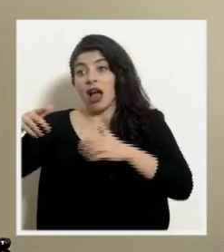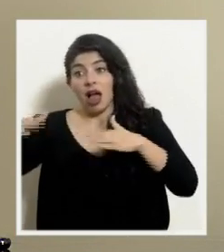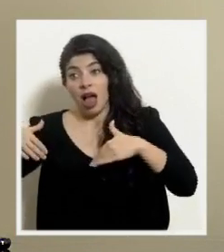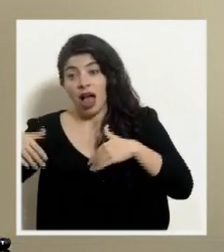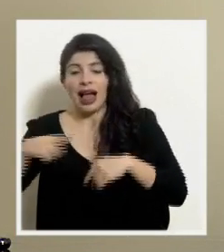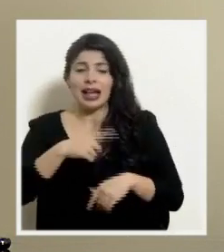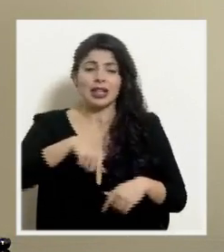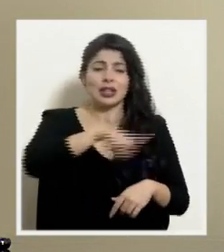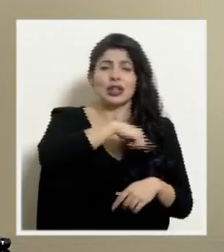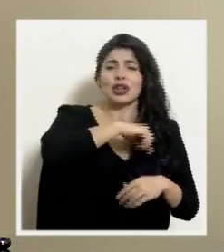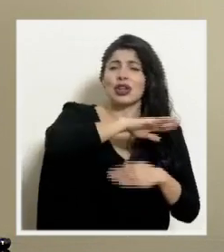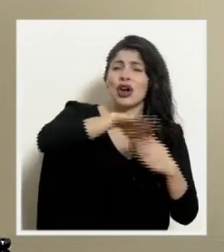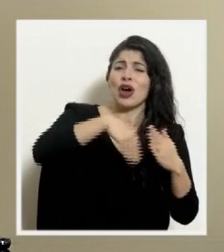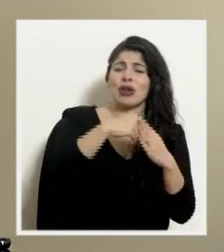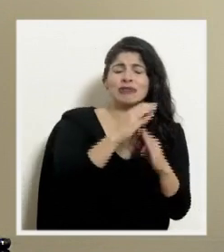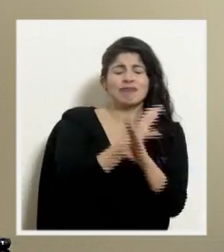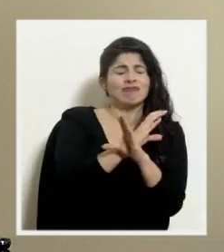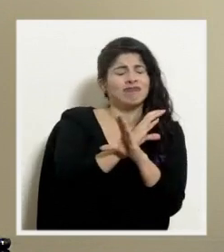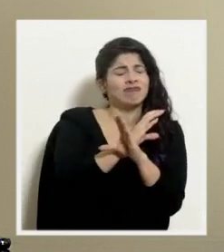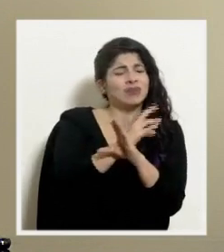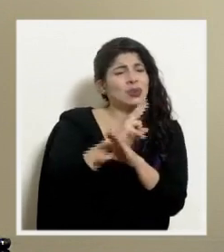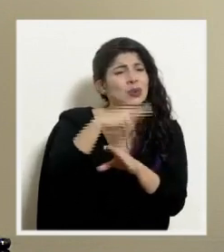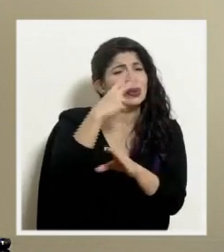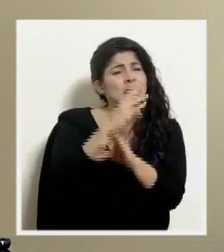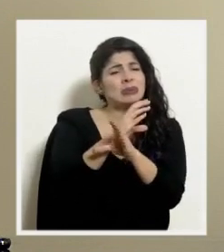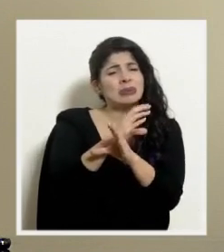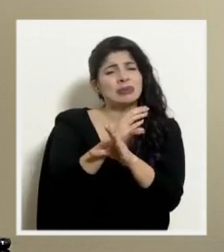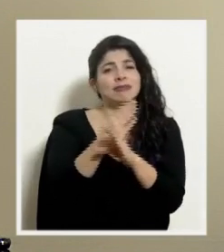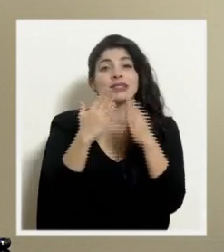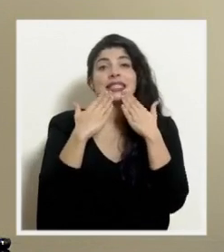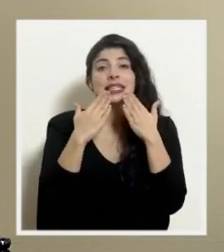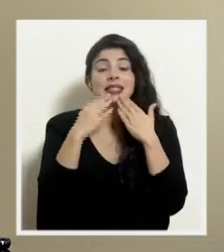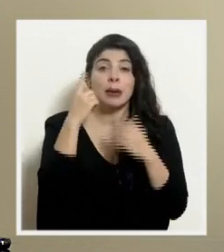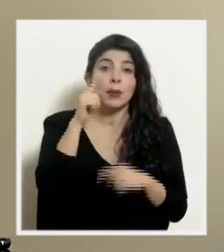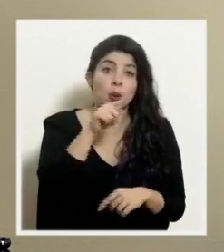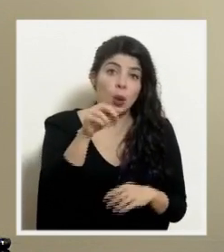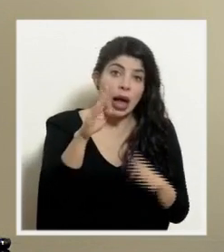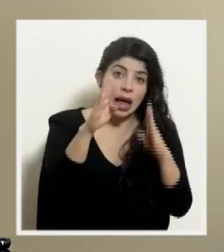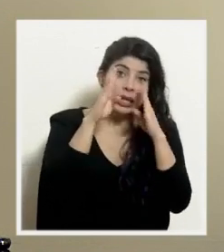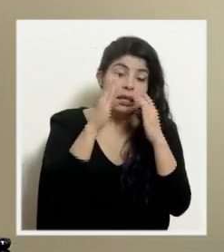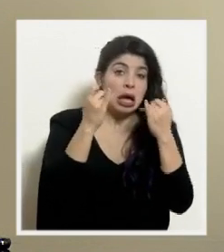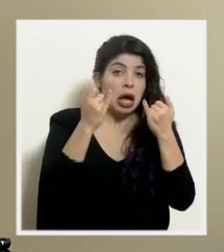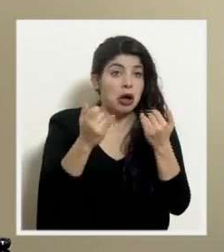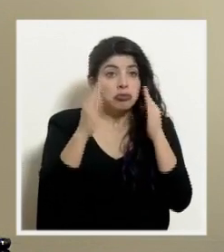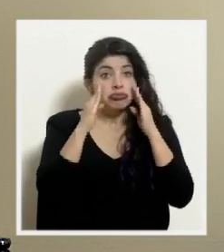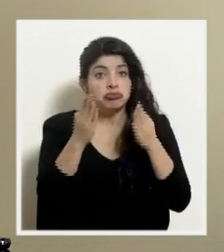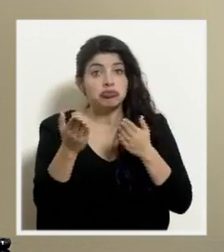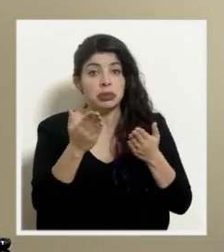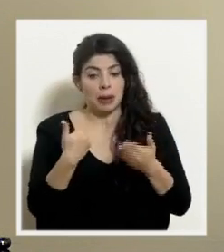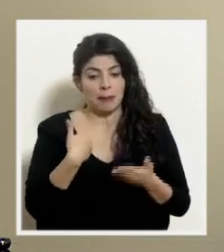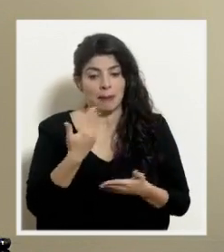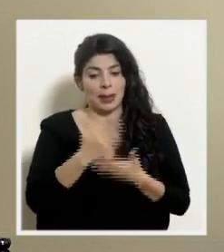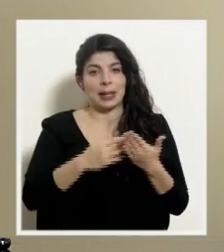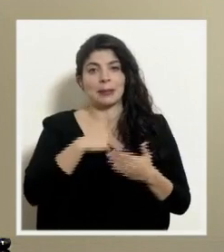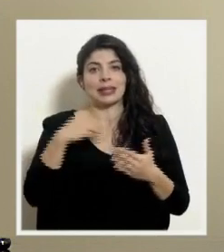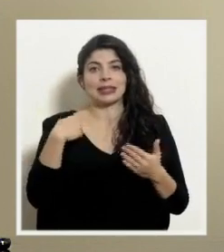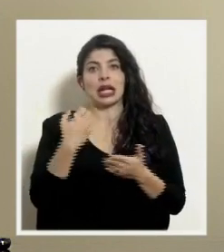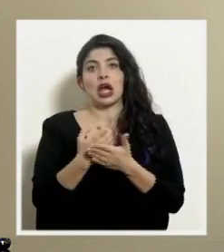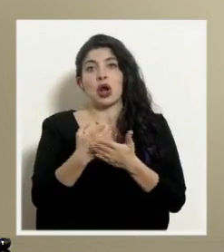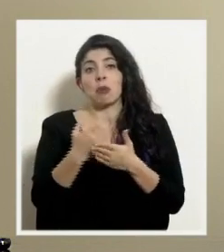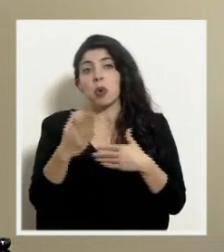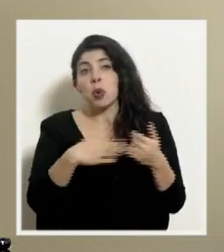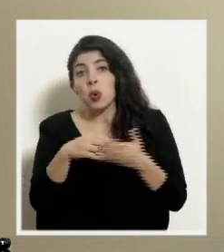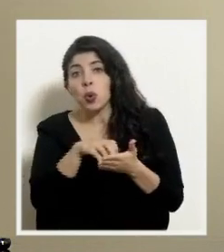ser extremadamente cuidadosos. Entonces, agradecer su atención y quedamos a la orden desde el Ministerio de Economía para